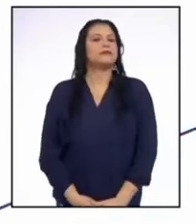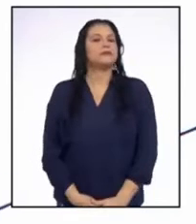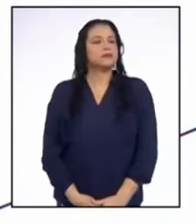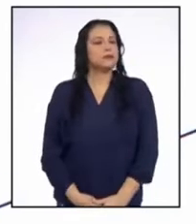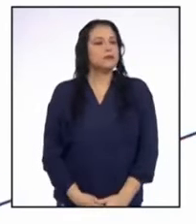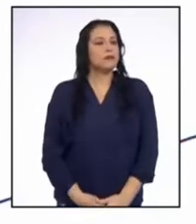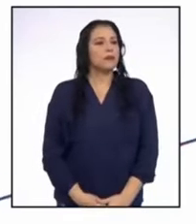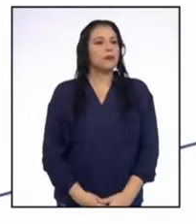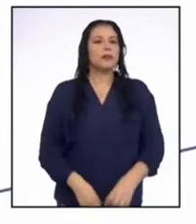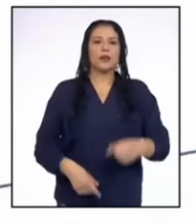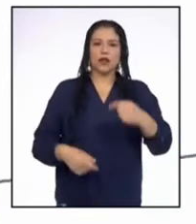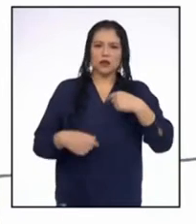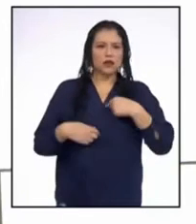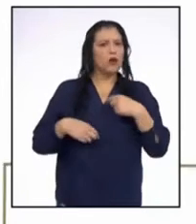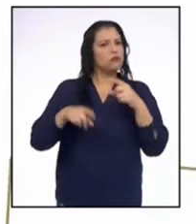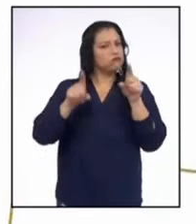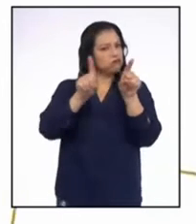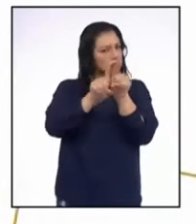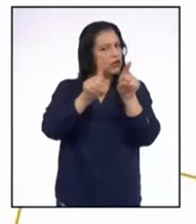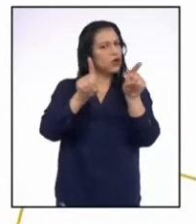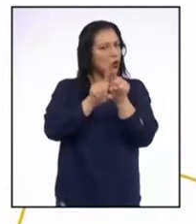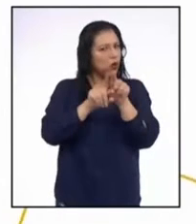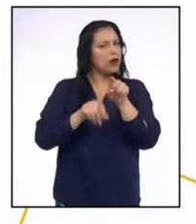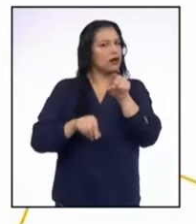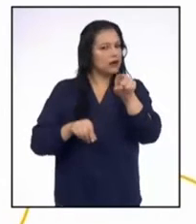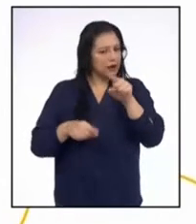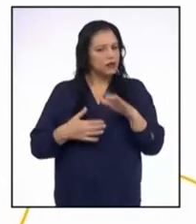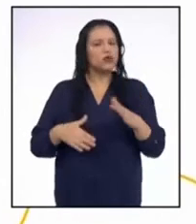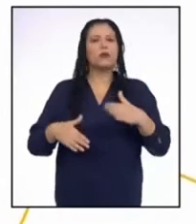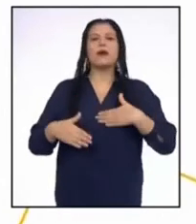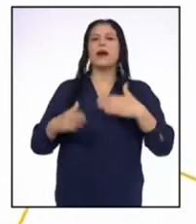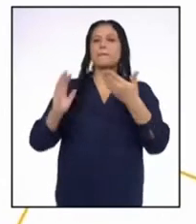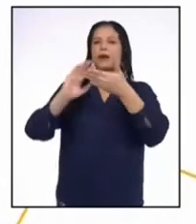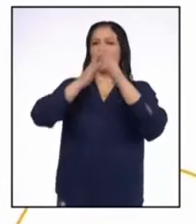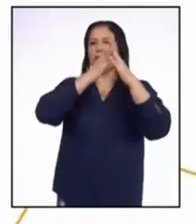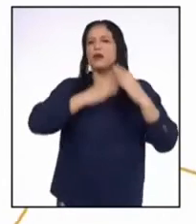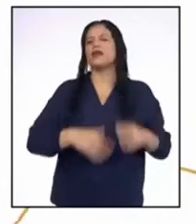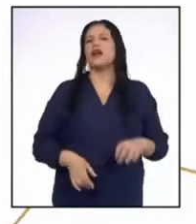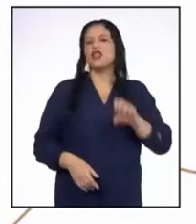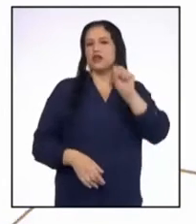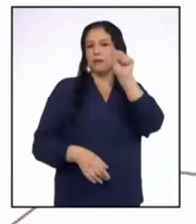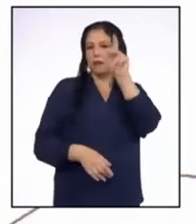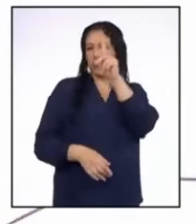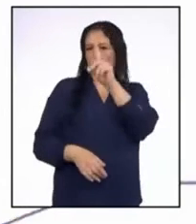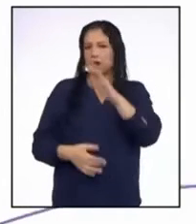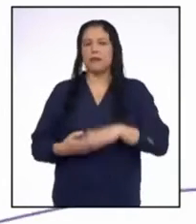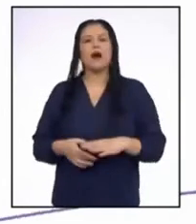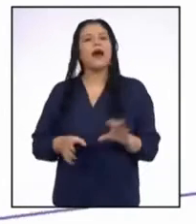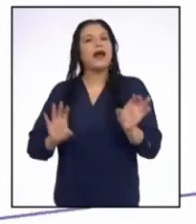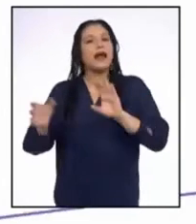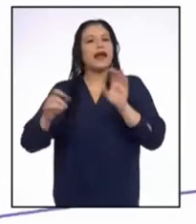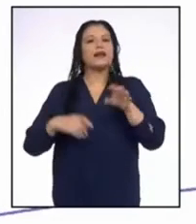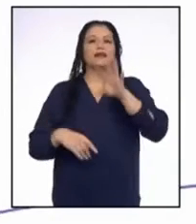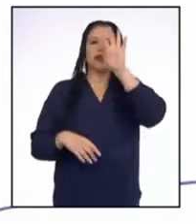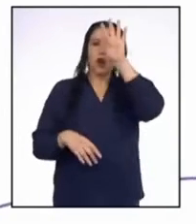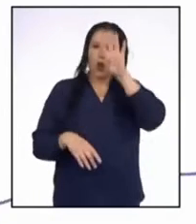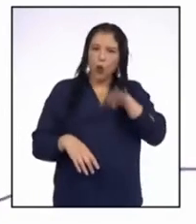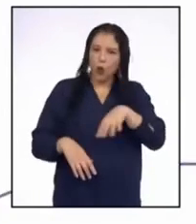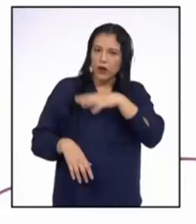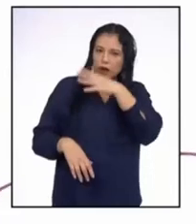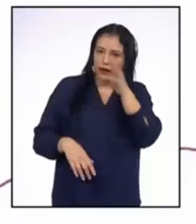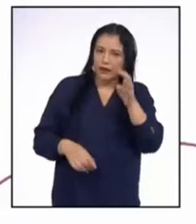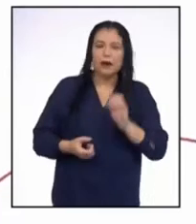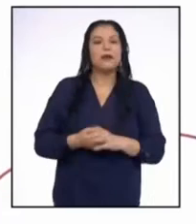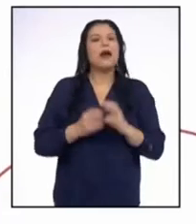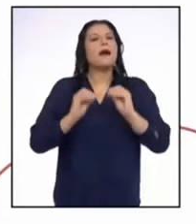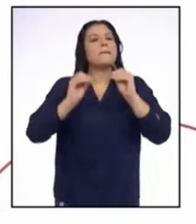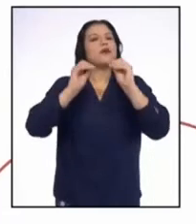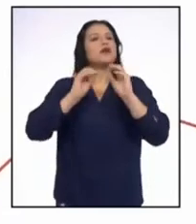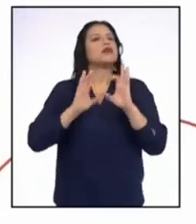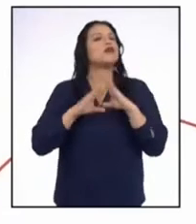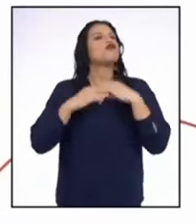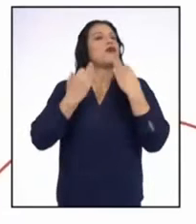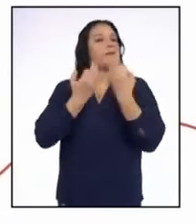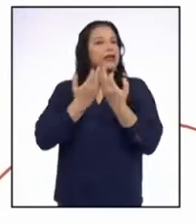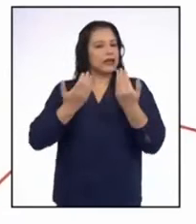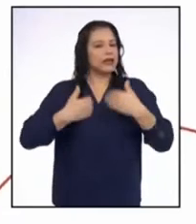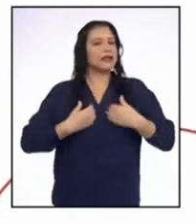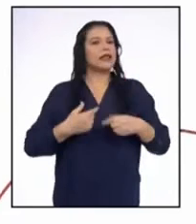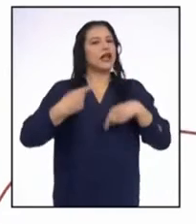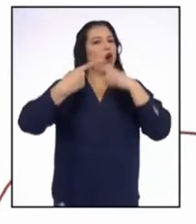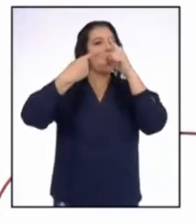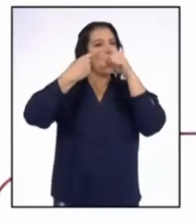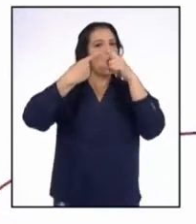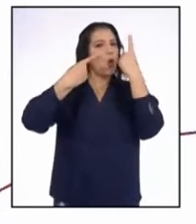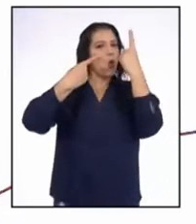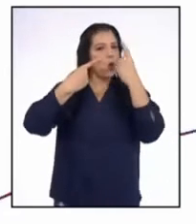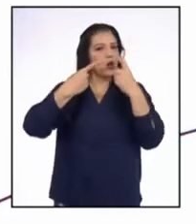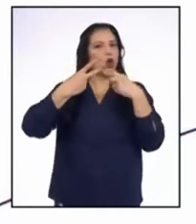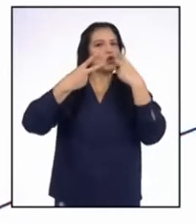Steph, yo hice el mismo procedimiento para la comunidad Shipibo-Conibo y elaboré una tabla agrupando por familias que tienen 1,